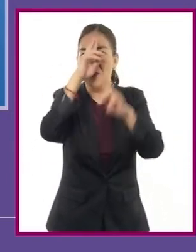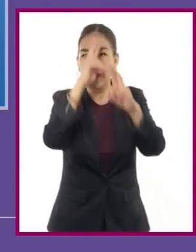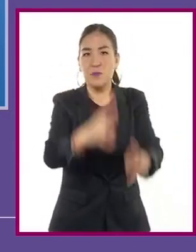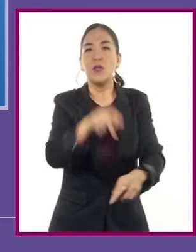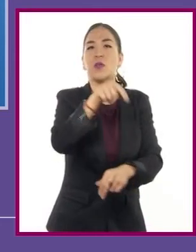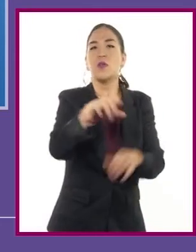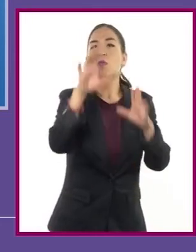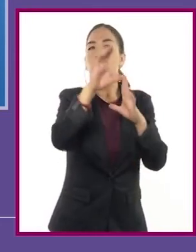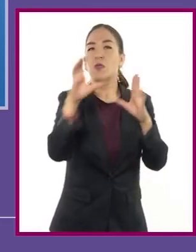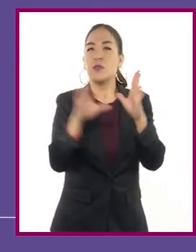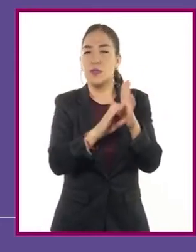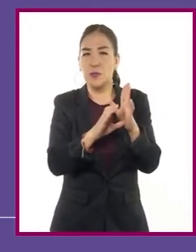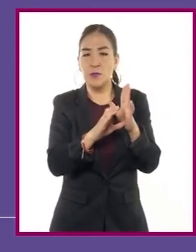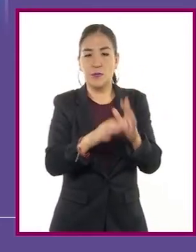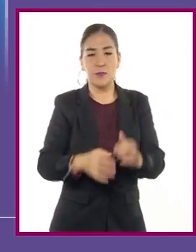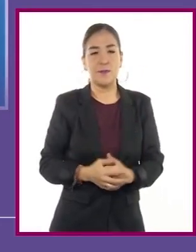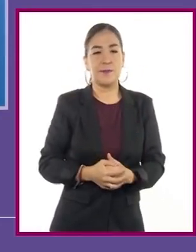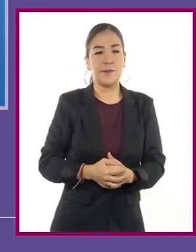la Constitución.